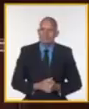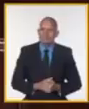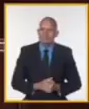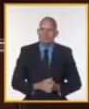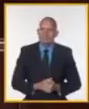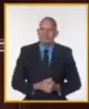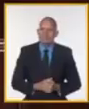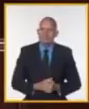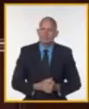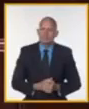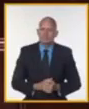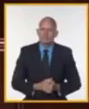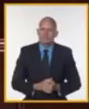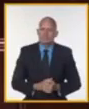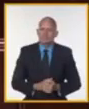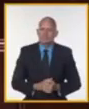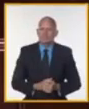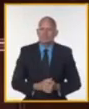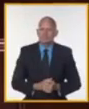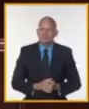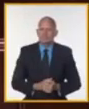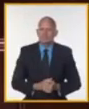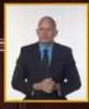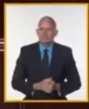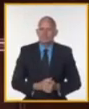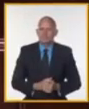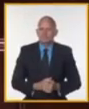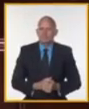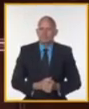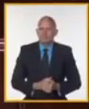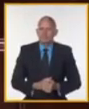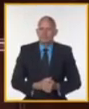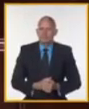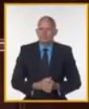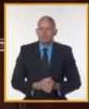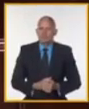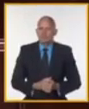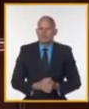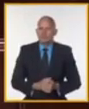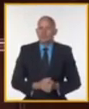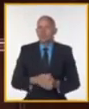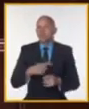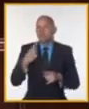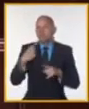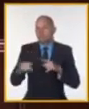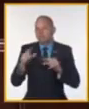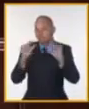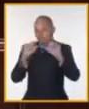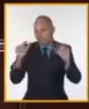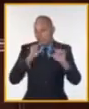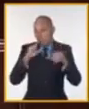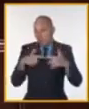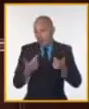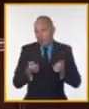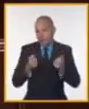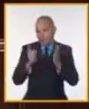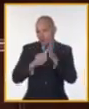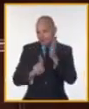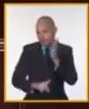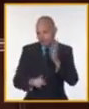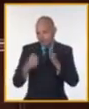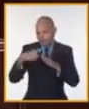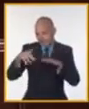eléctrica ha constituido un elemento de elevada repercusión social que, junto a las afectaciones en el abasto de